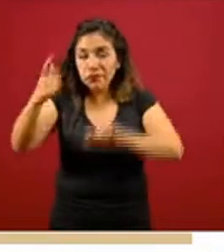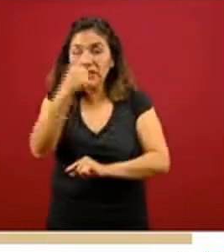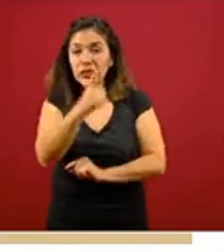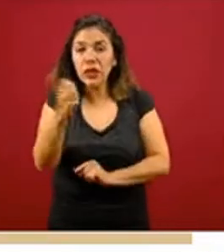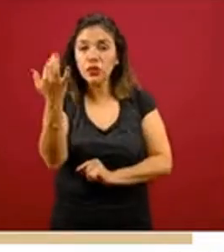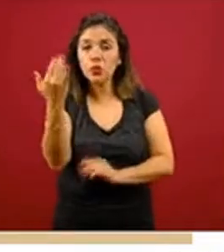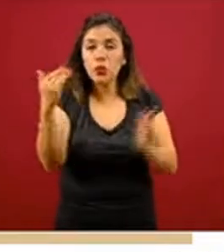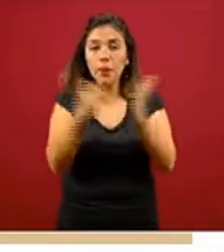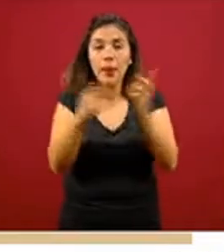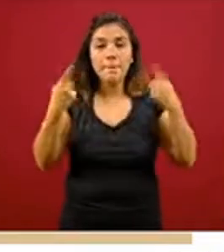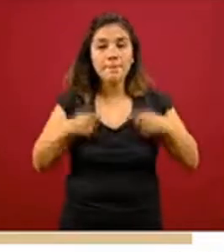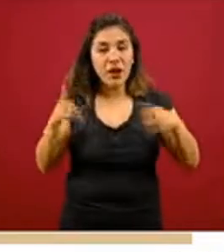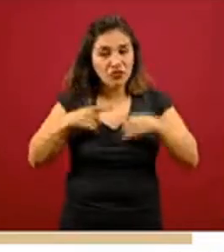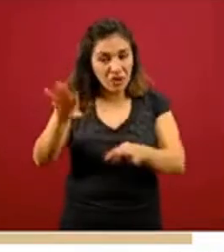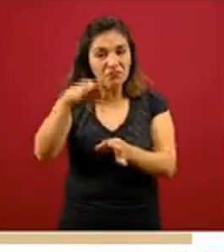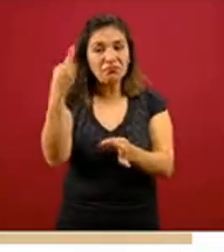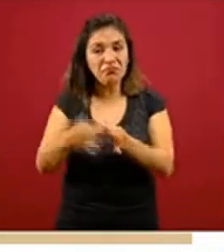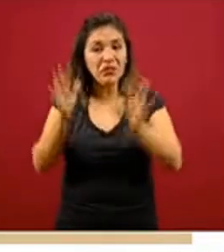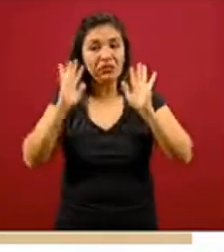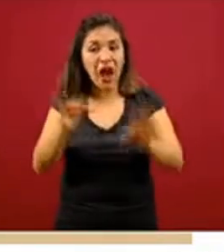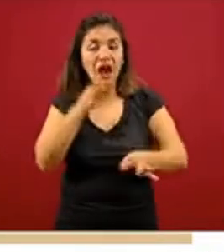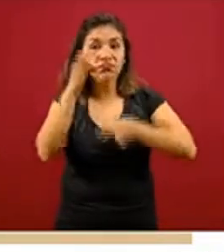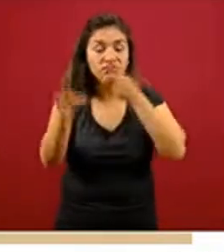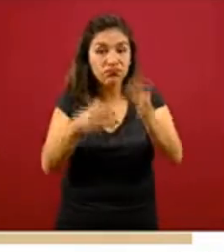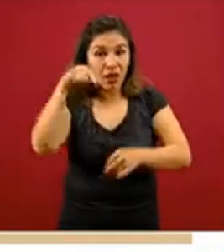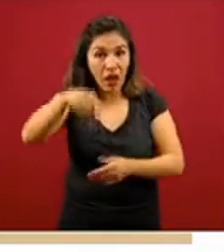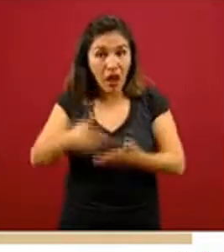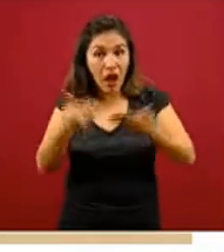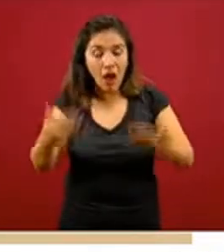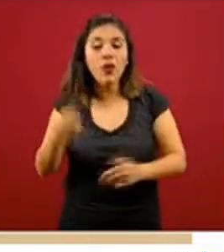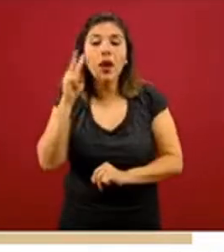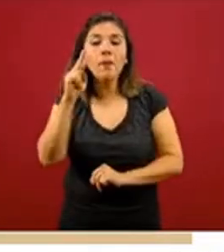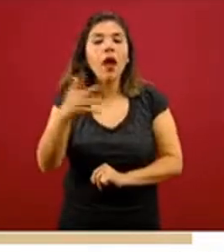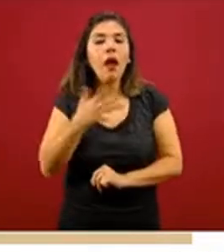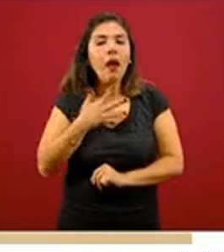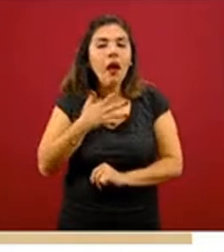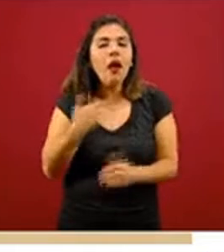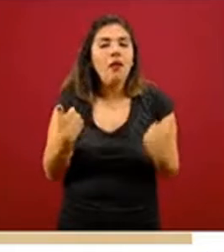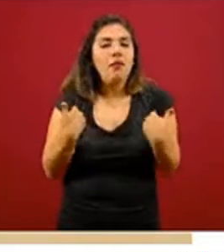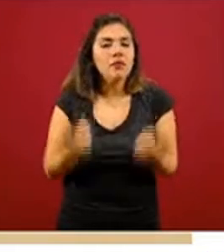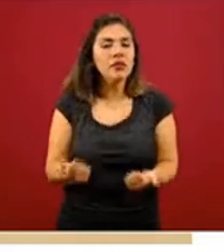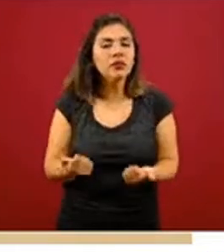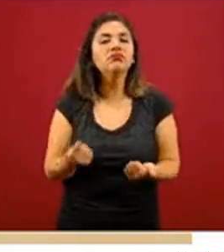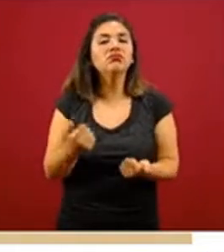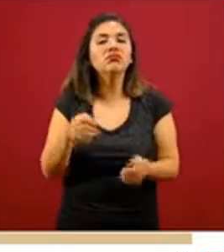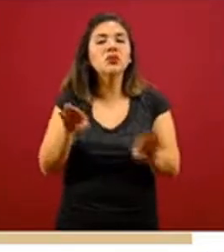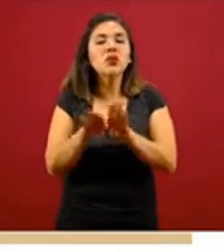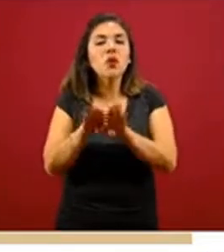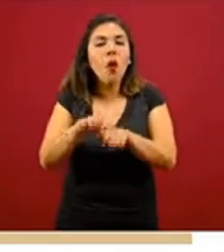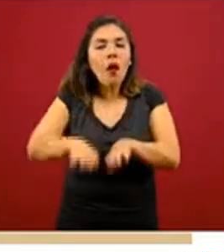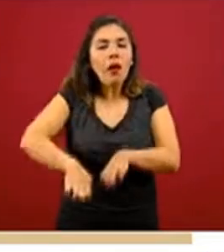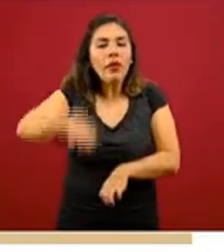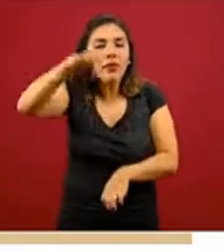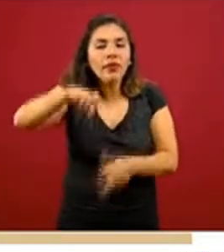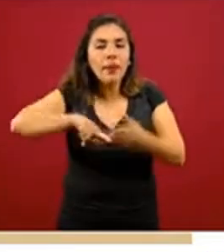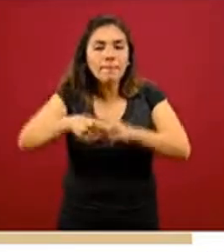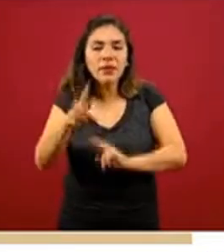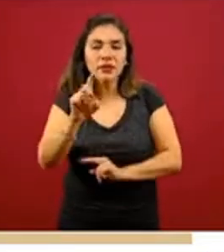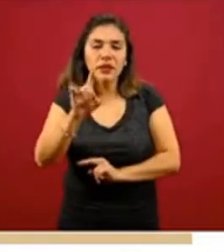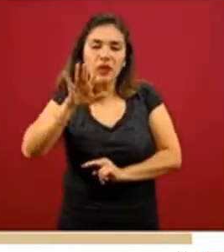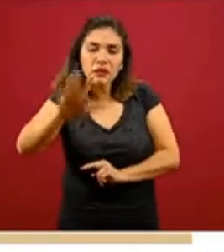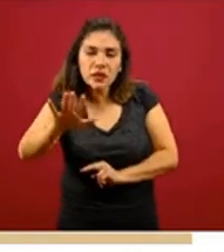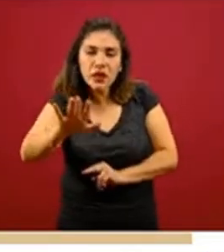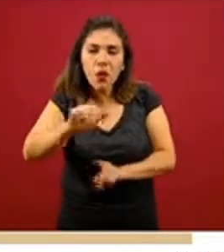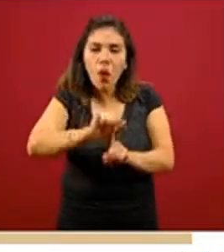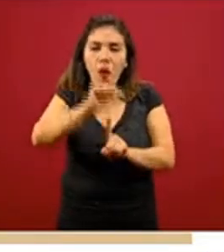150,000 casos confirmados que tenemos hasta el momento, vemos cómo claramente a partir de los 35